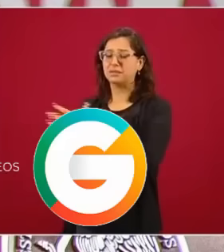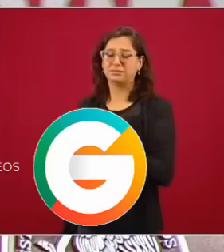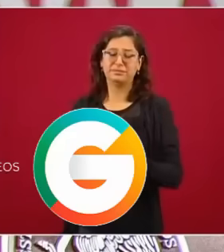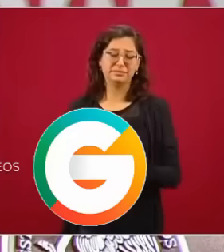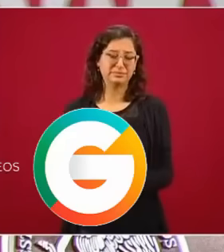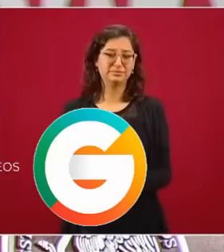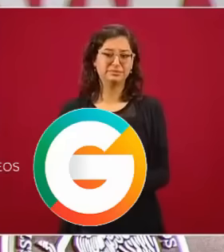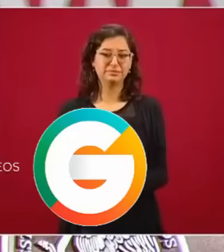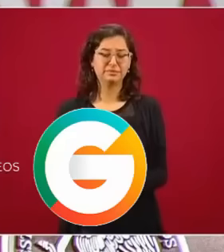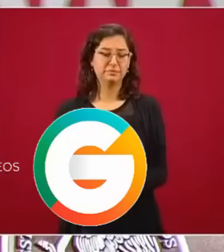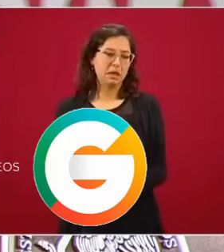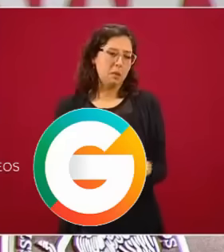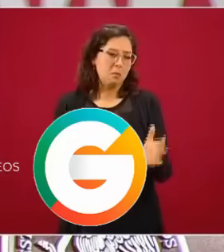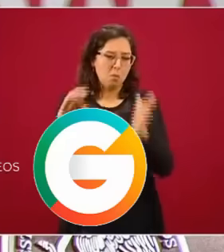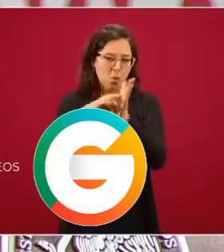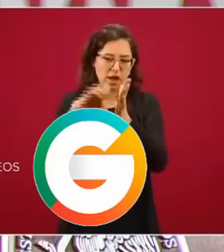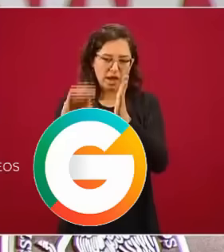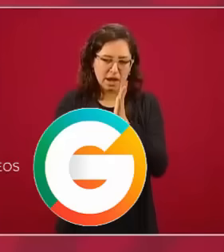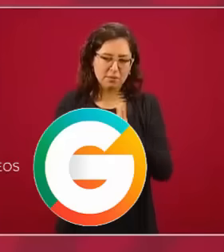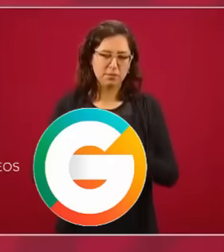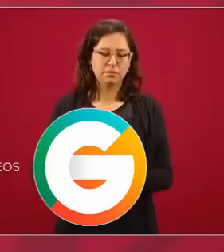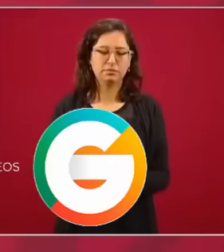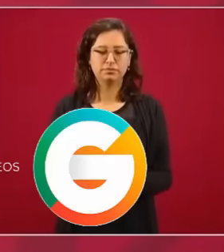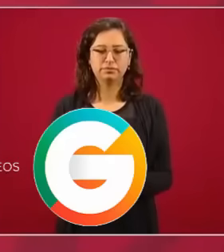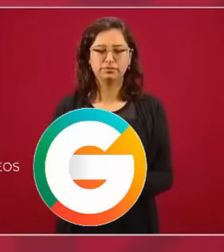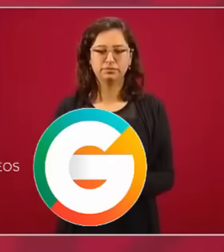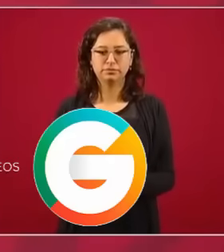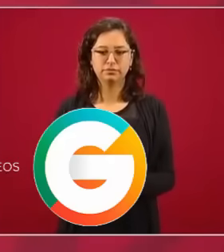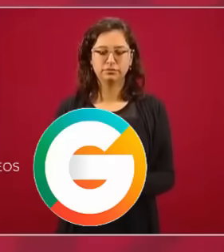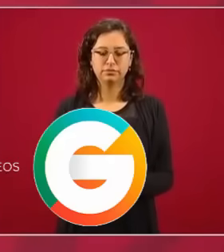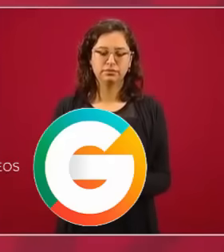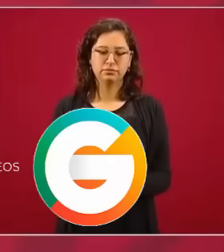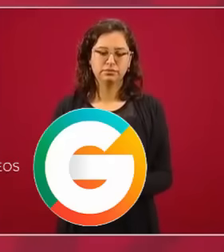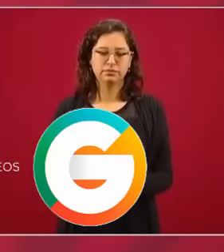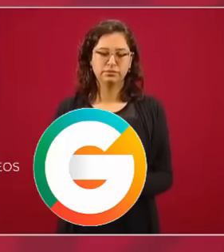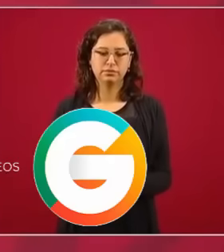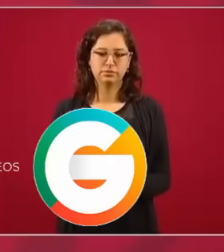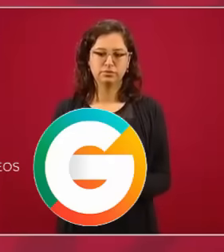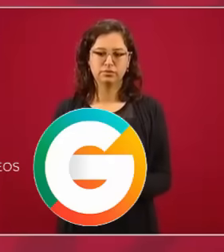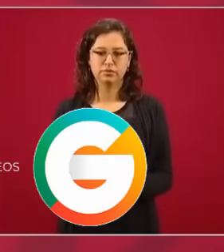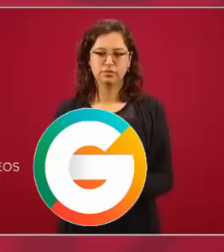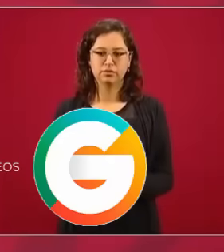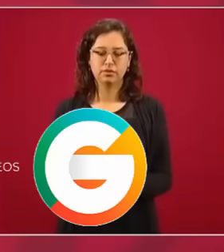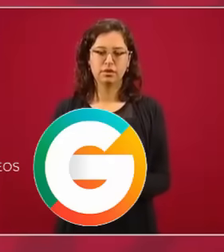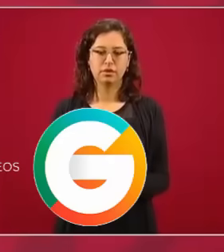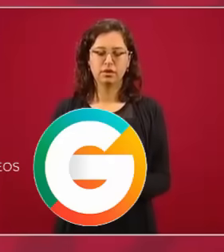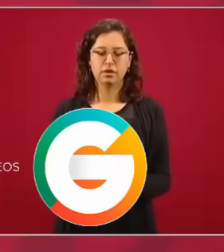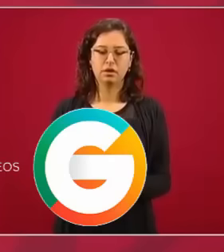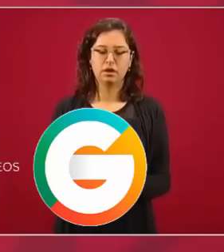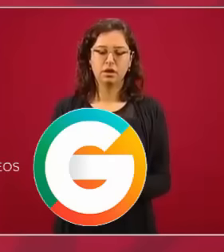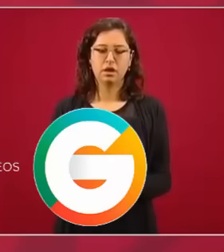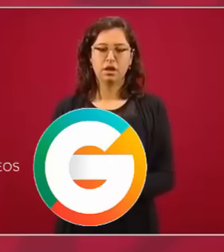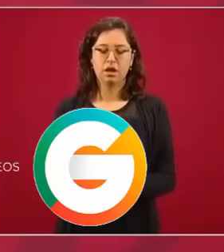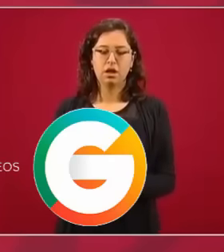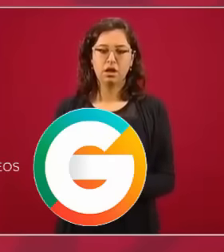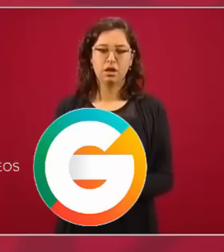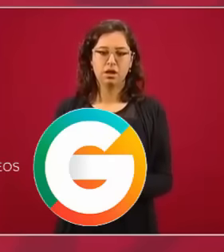Miren, un ejemplo, porque incluso hay que